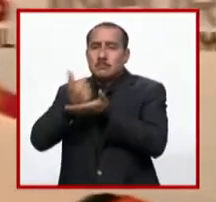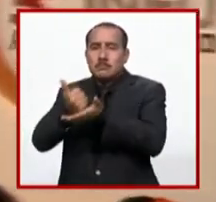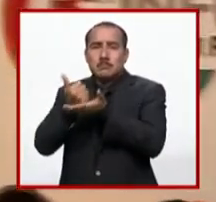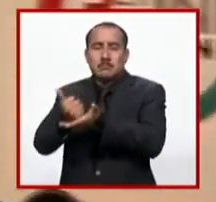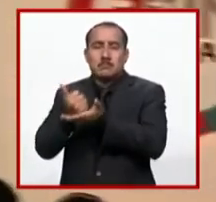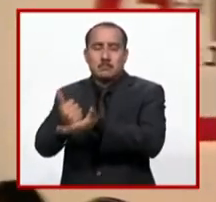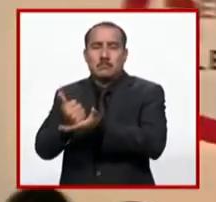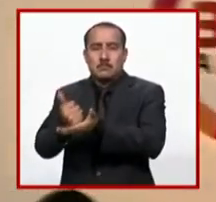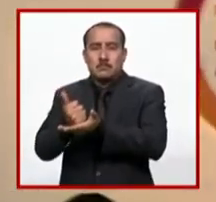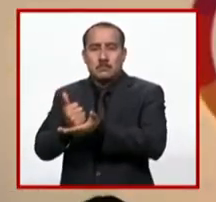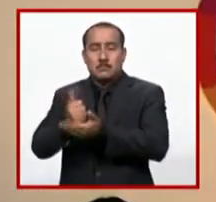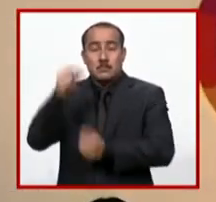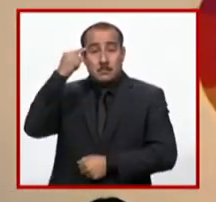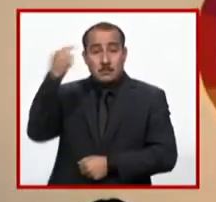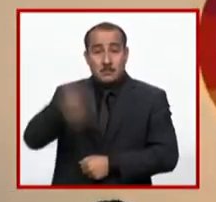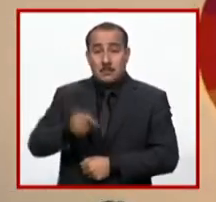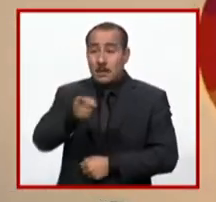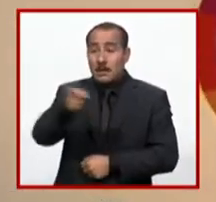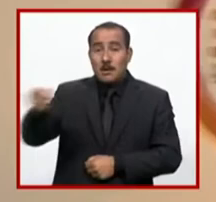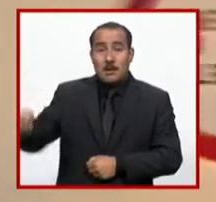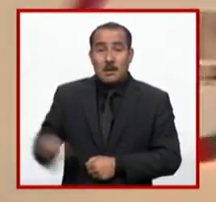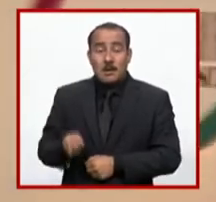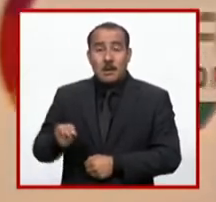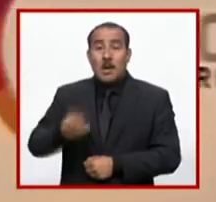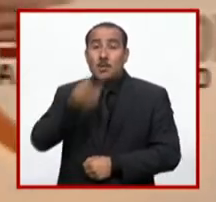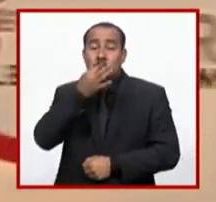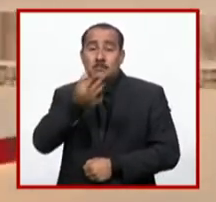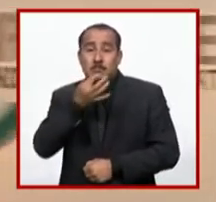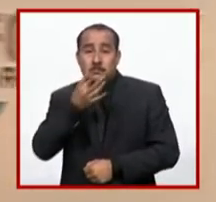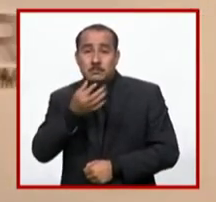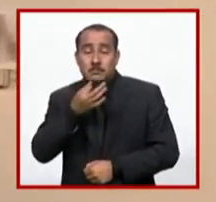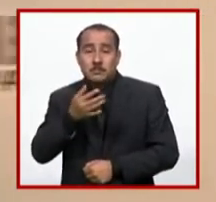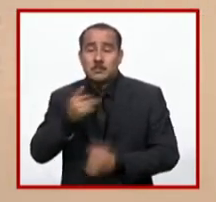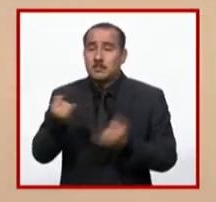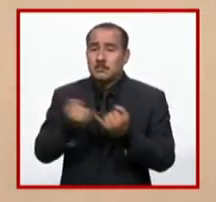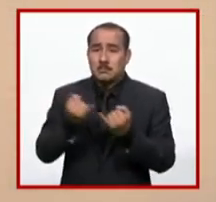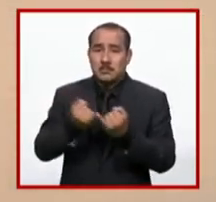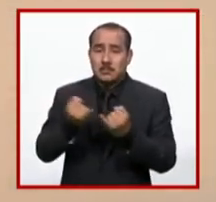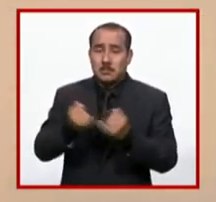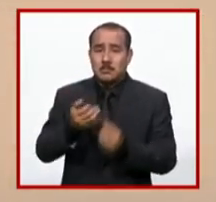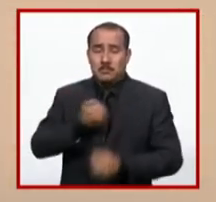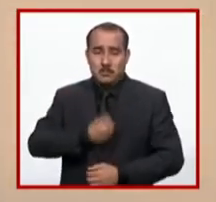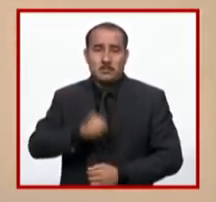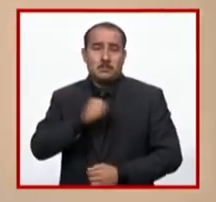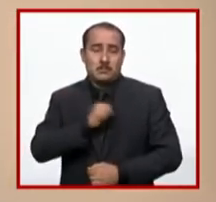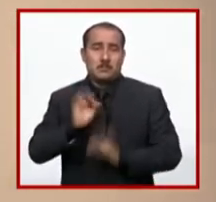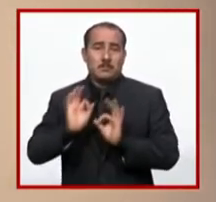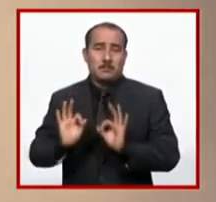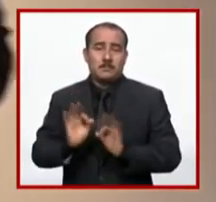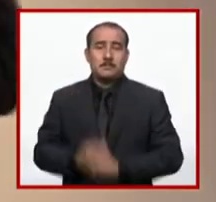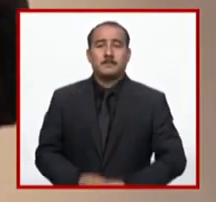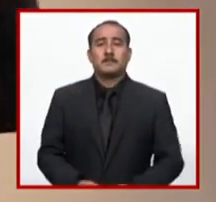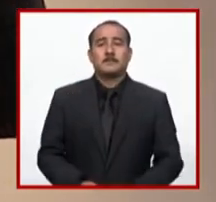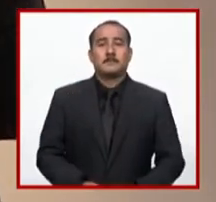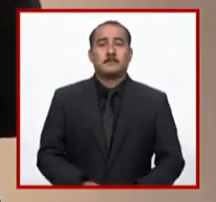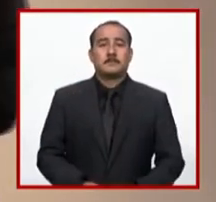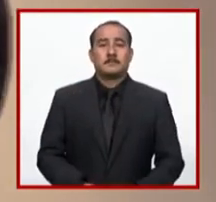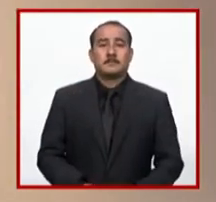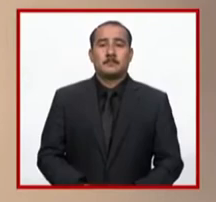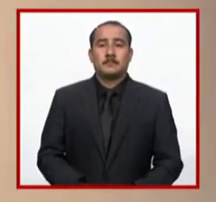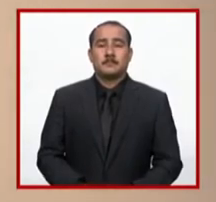de Oaxaca para que puedan tener su ácido fólico y un sedimento de salud adecuado. Así